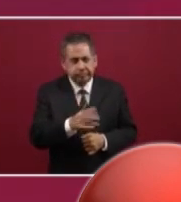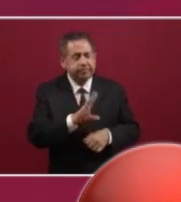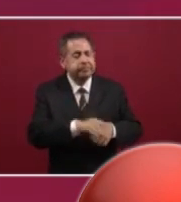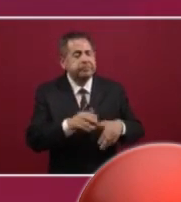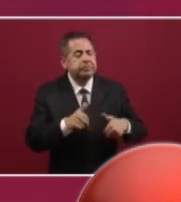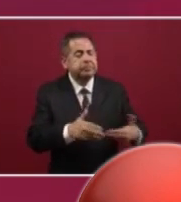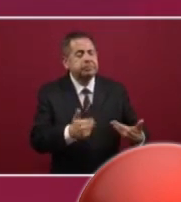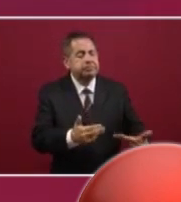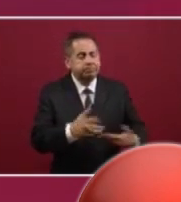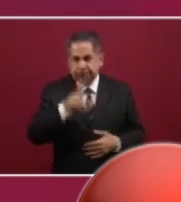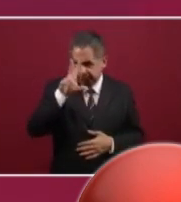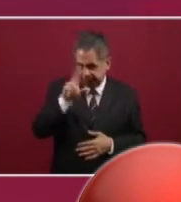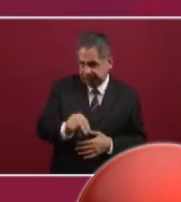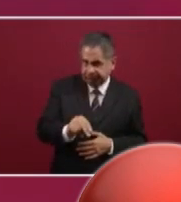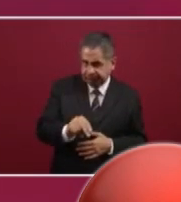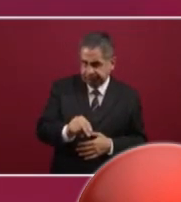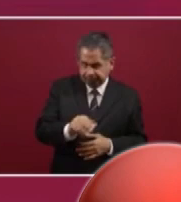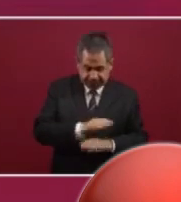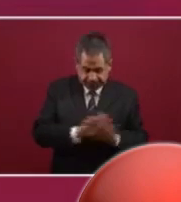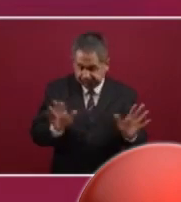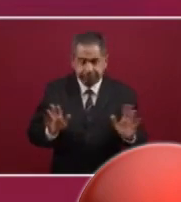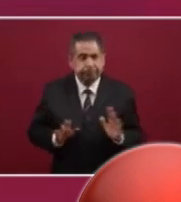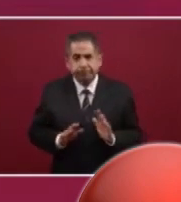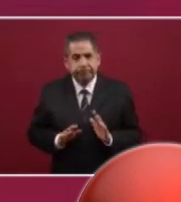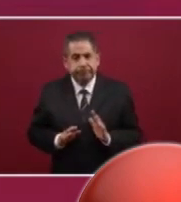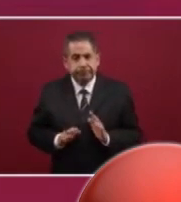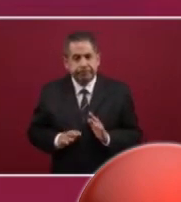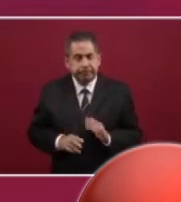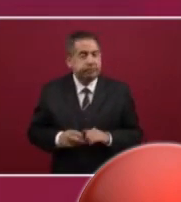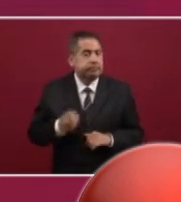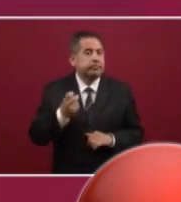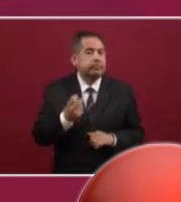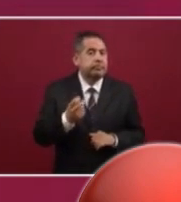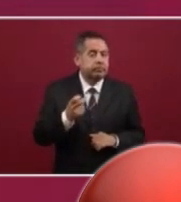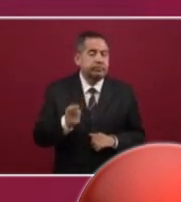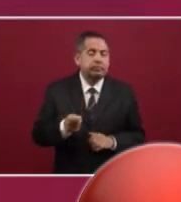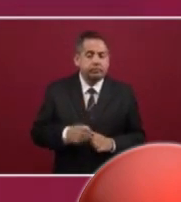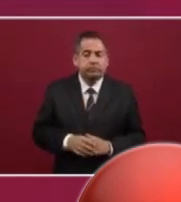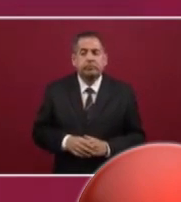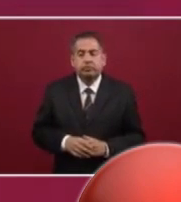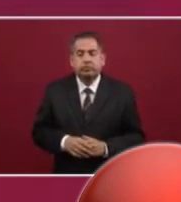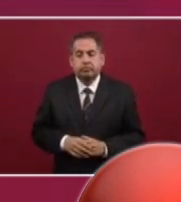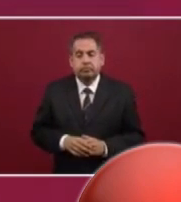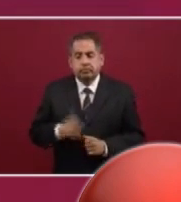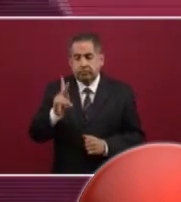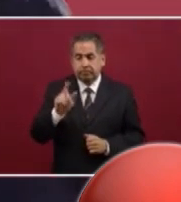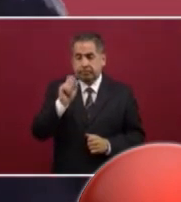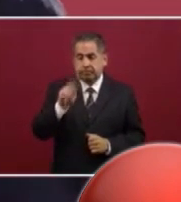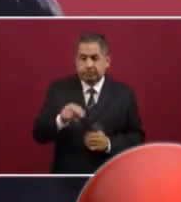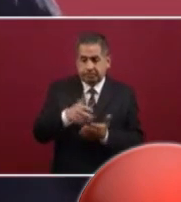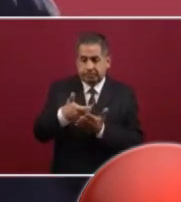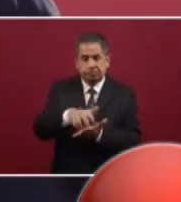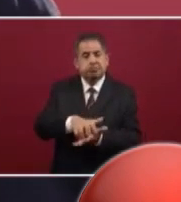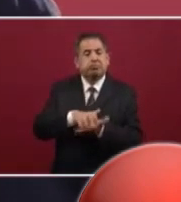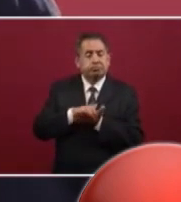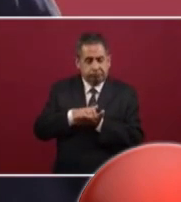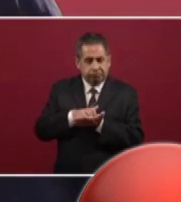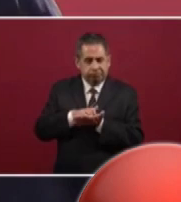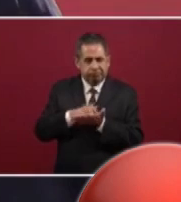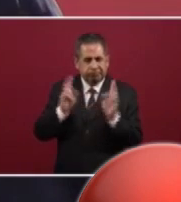tolerada en el país y por el plan de austeridad republicana.